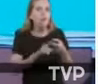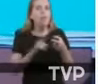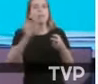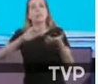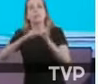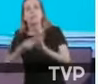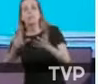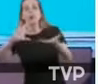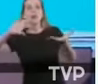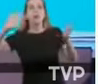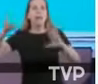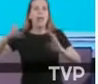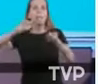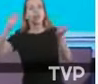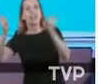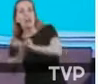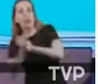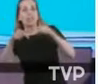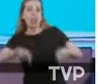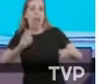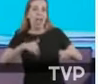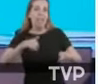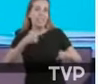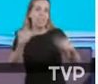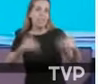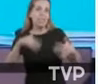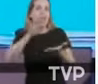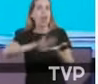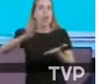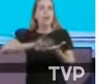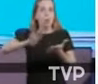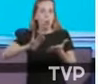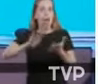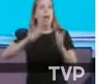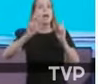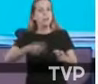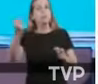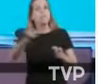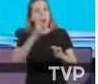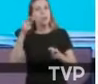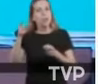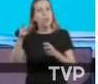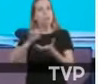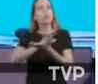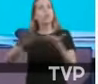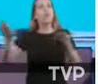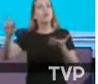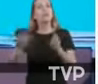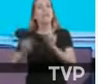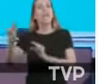como el cambio climático y en el caso de la economía argentina, la deuda con el Fondo Monetario Internacional, es importante que esa línea tenga una